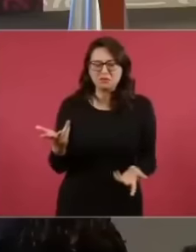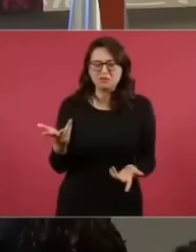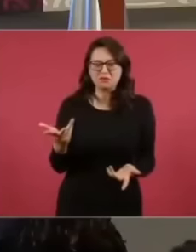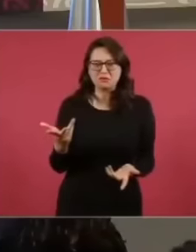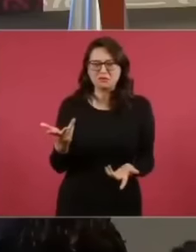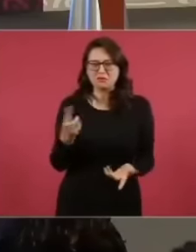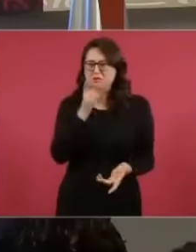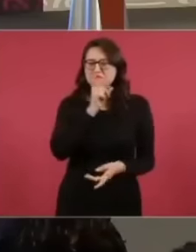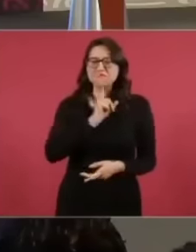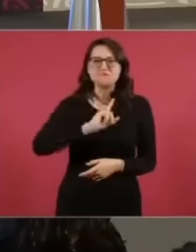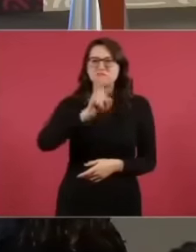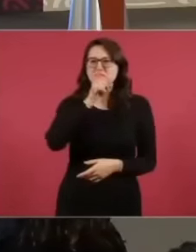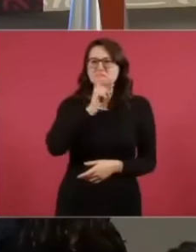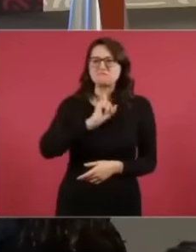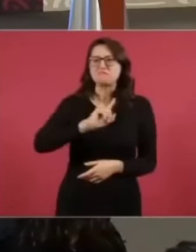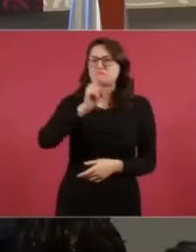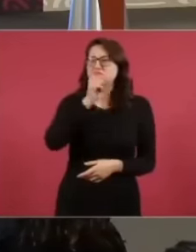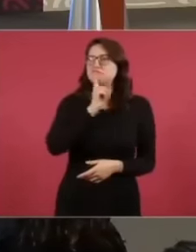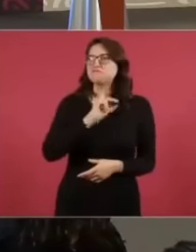Recuerdo los